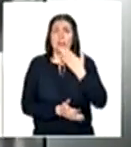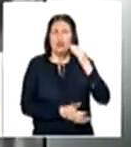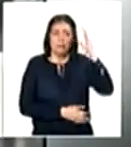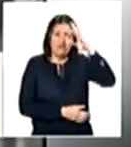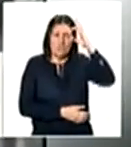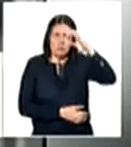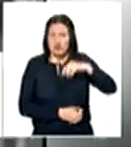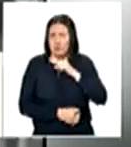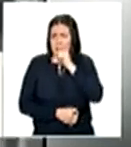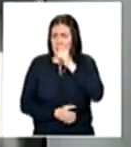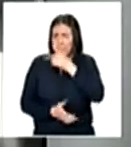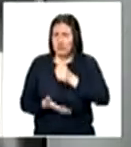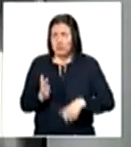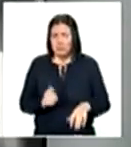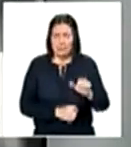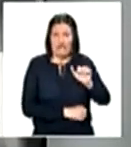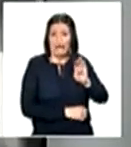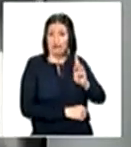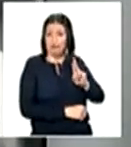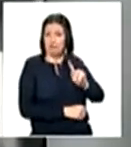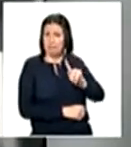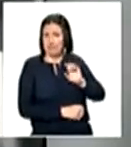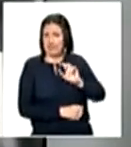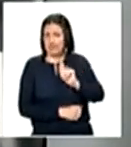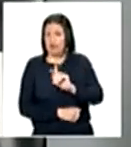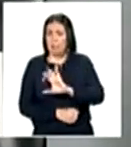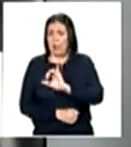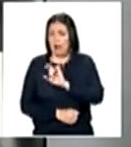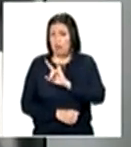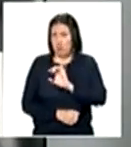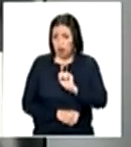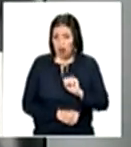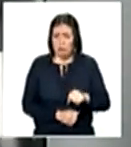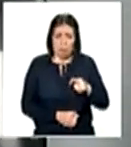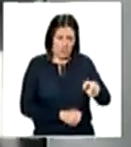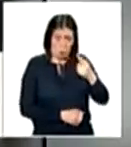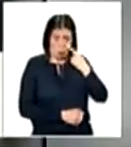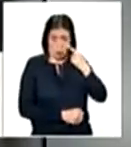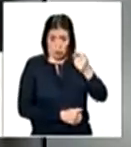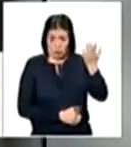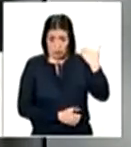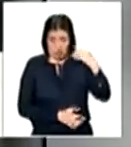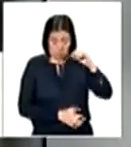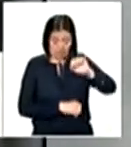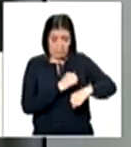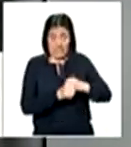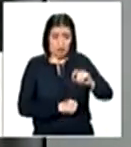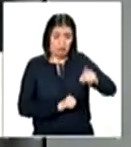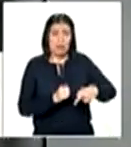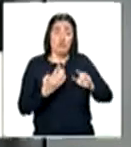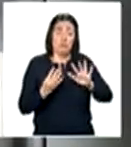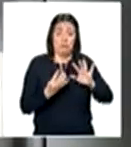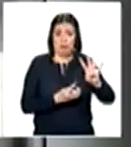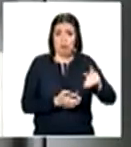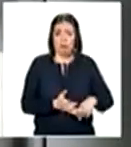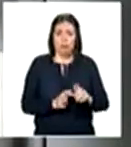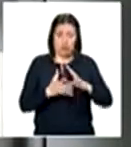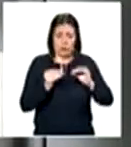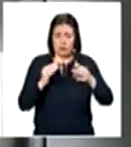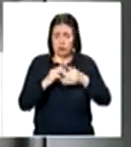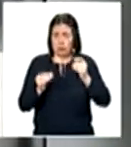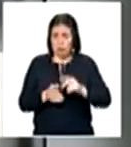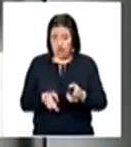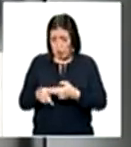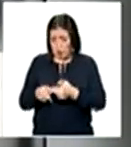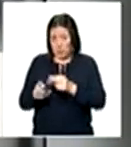y periodista Albert Camus. Se hizo conocido en 1942 con su novela corta, El extranjero, y con el